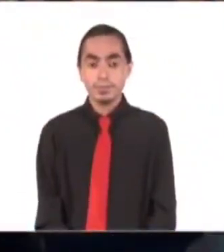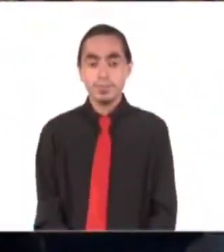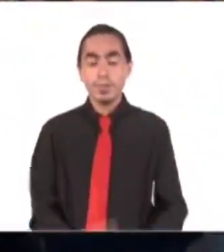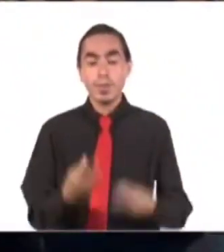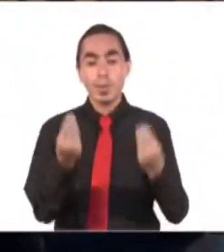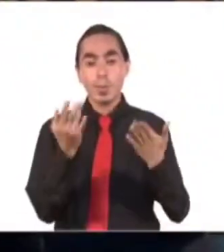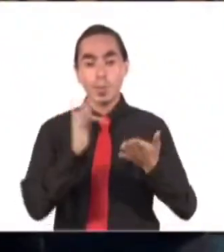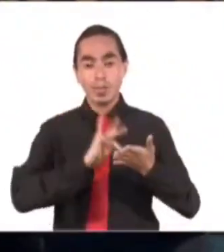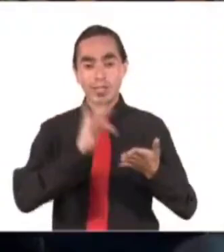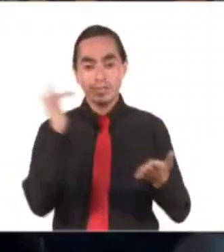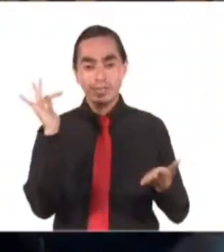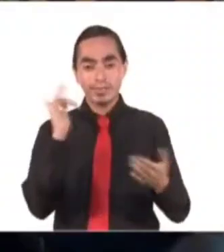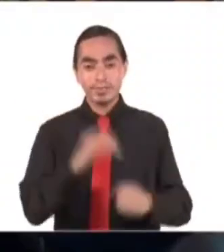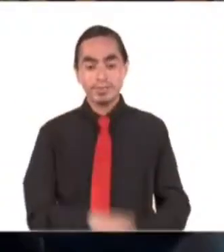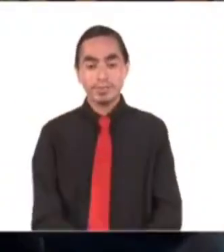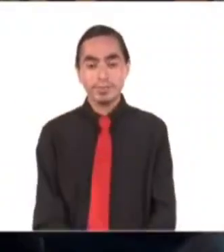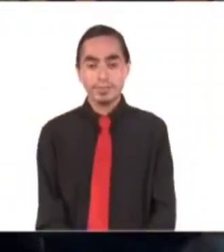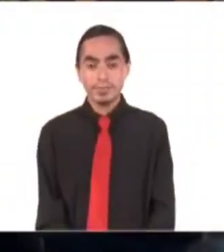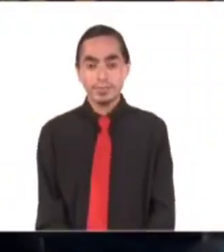Muchas gracias.